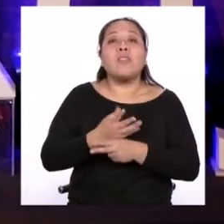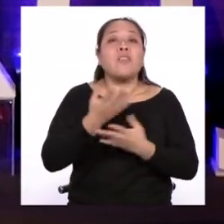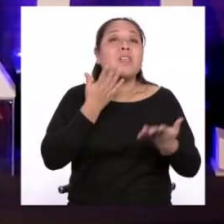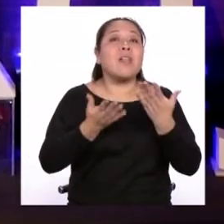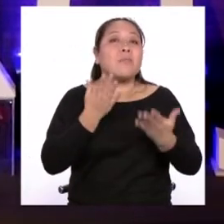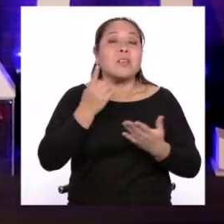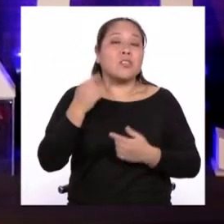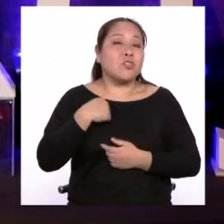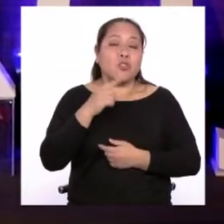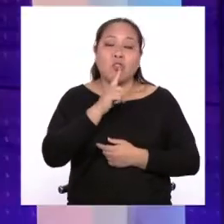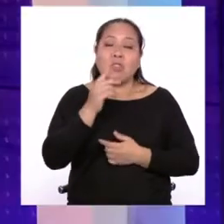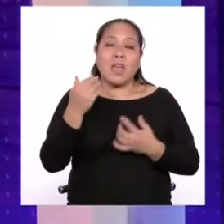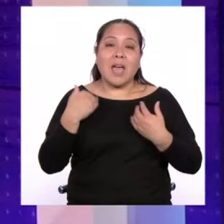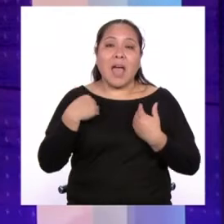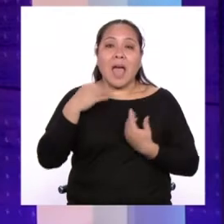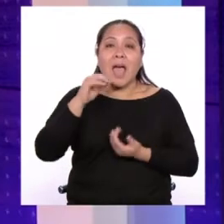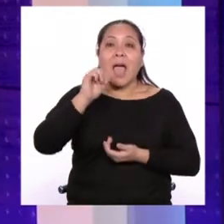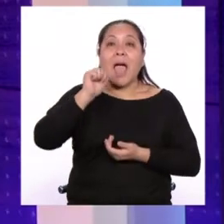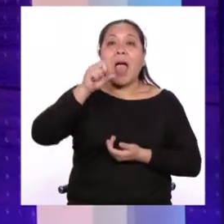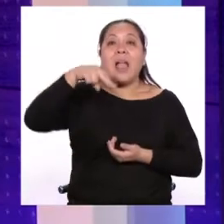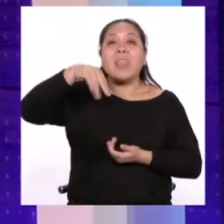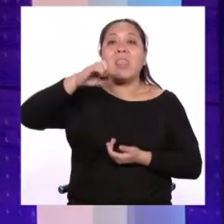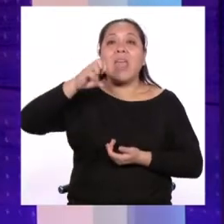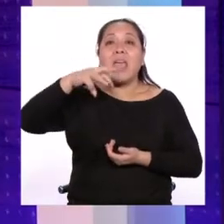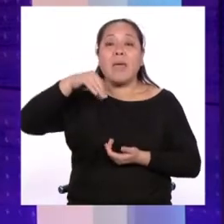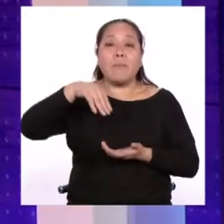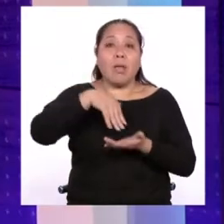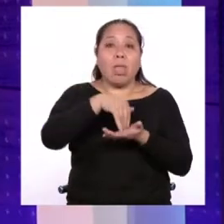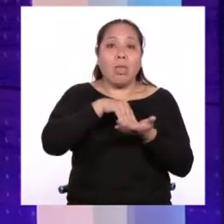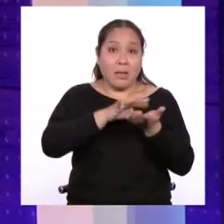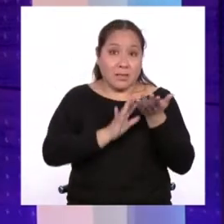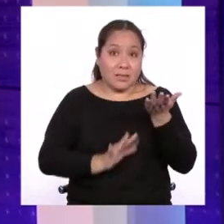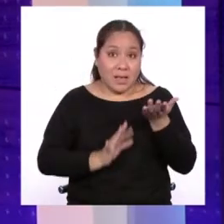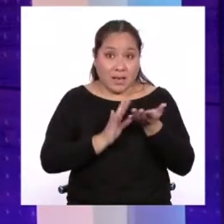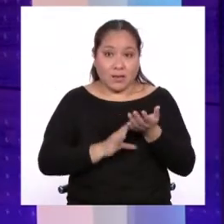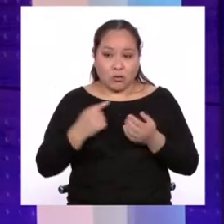tener una anemia severa. Y hoy estoy aquí